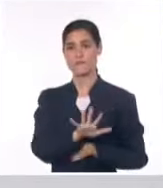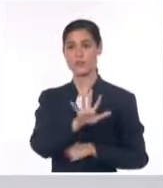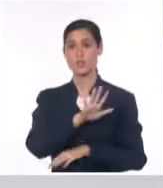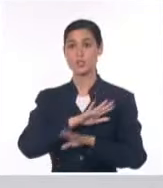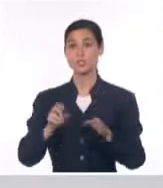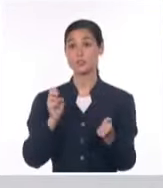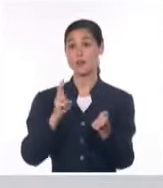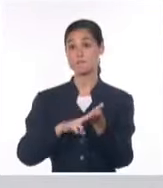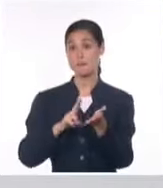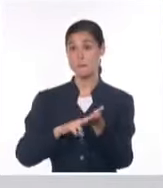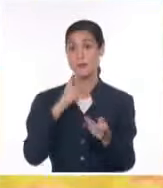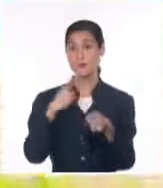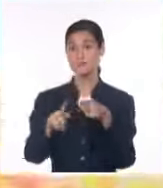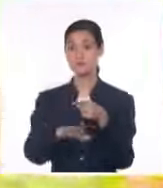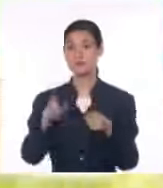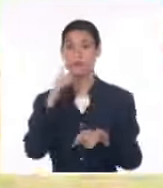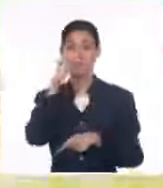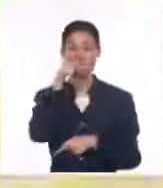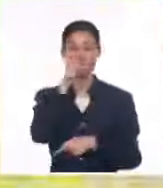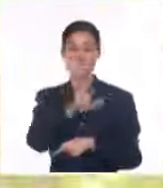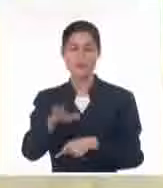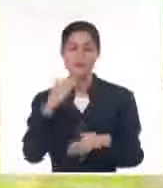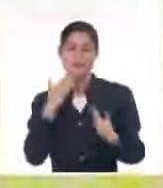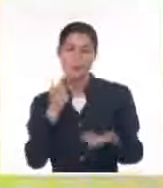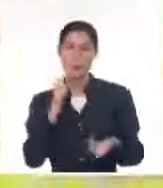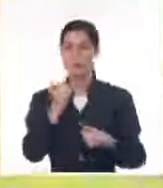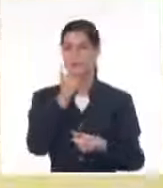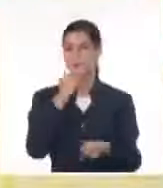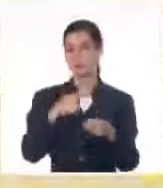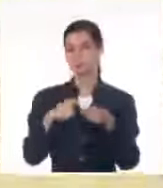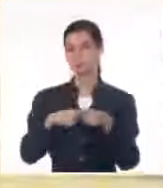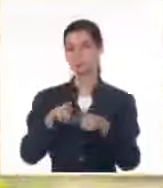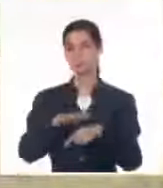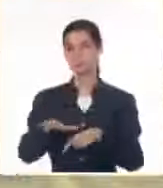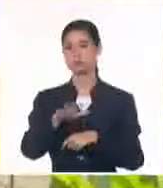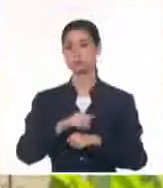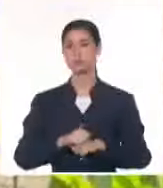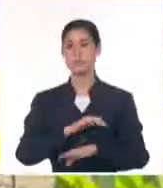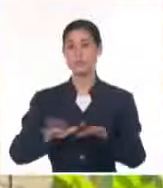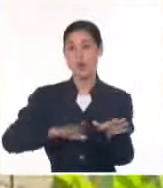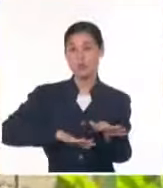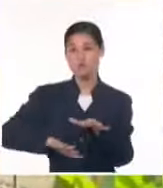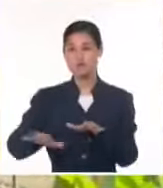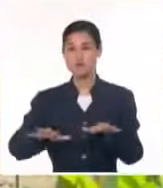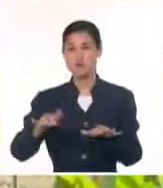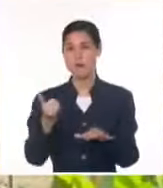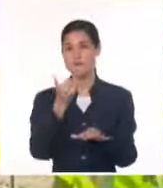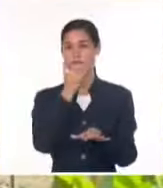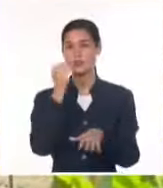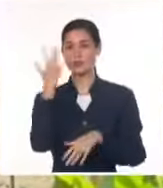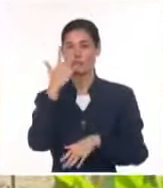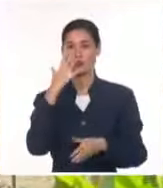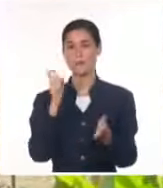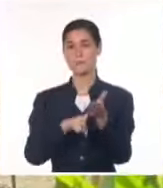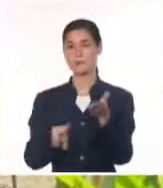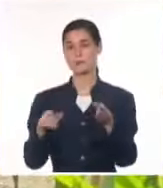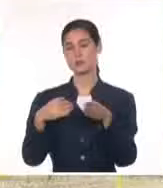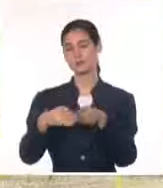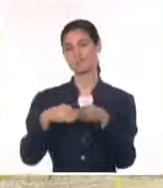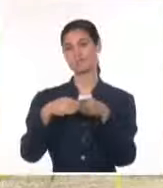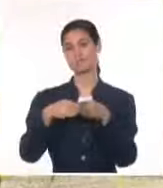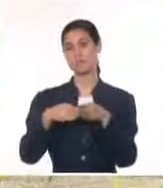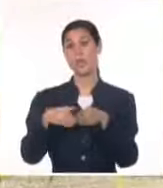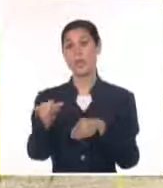la magnitud de los daños. La actividad sísmica que afecta a la provincia de Granma irrumpió la cotidianidad de los